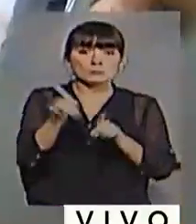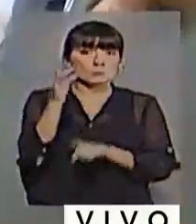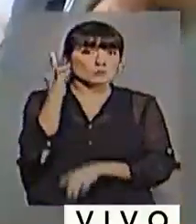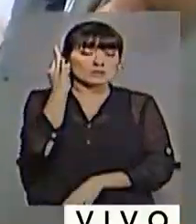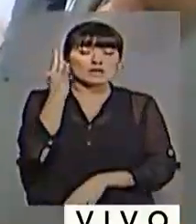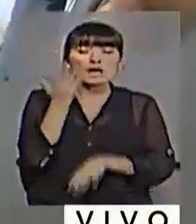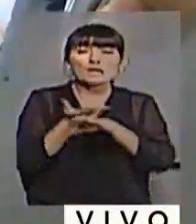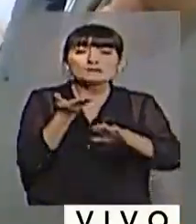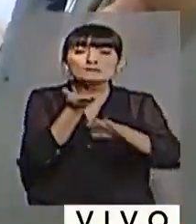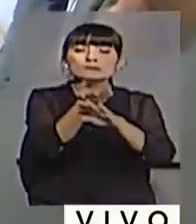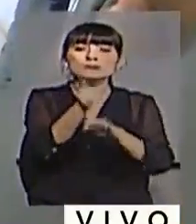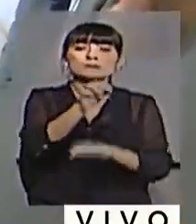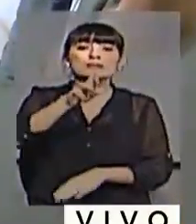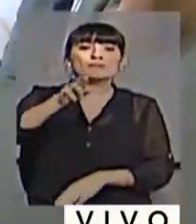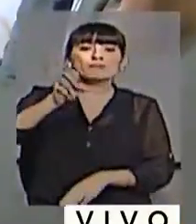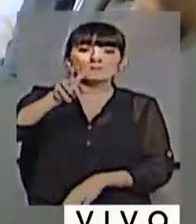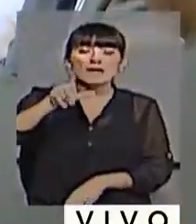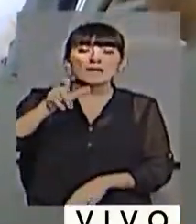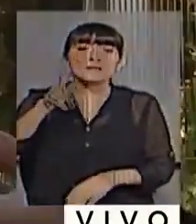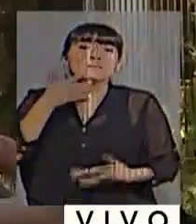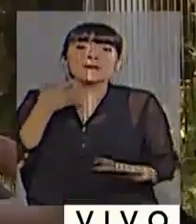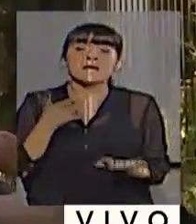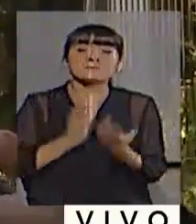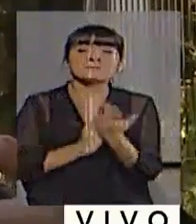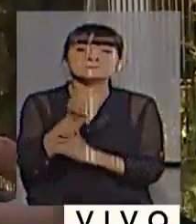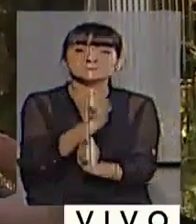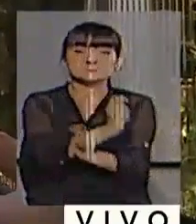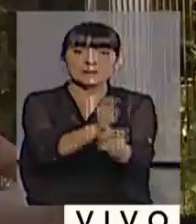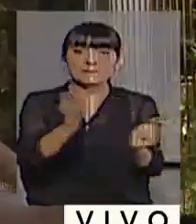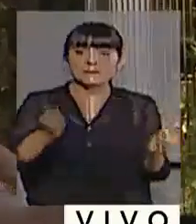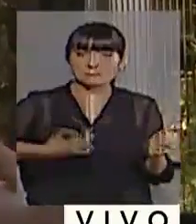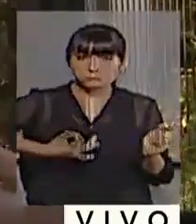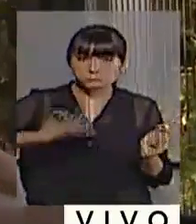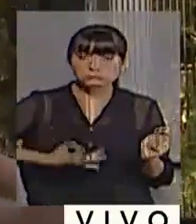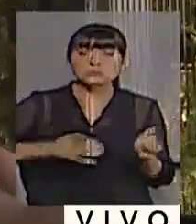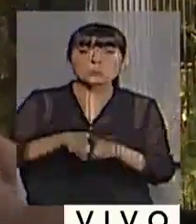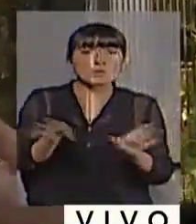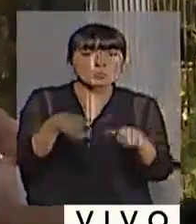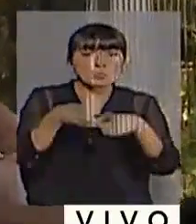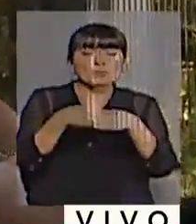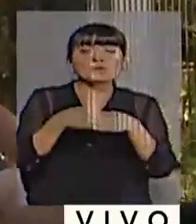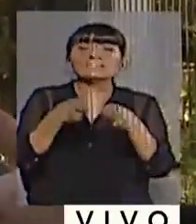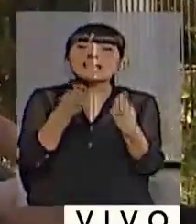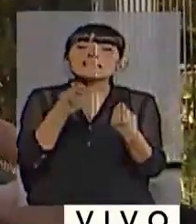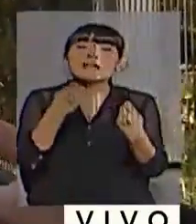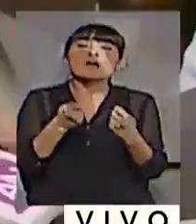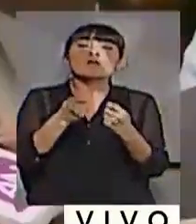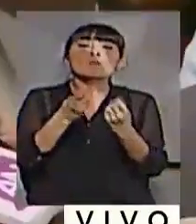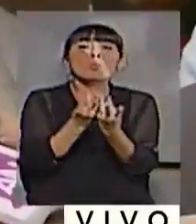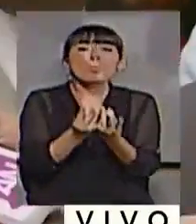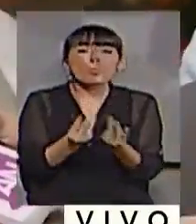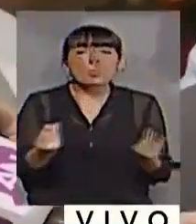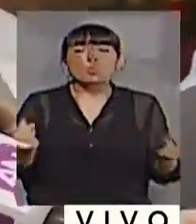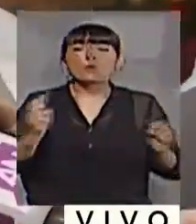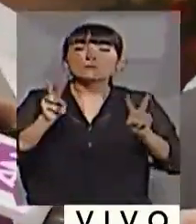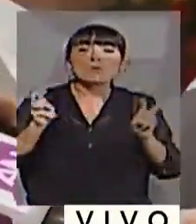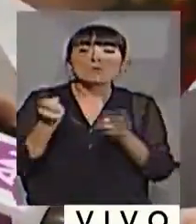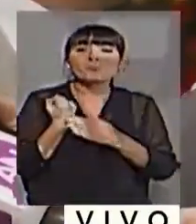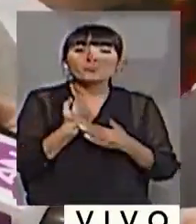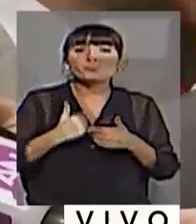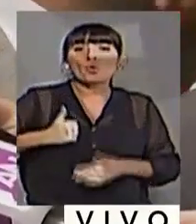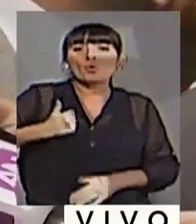ante el CERVEL para iniciar oficialmente su campaña, aunque su partido ha intentado poner paños fríos buscando conciliar voluntades